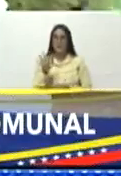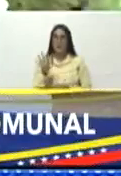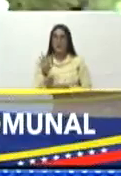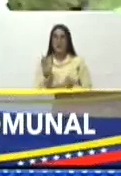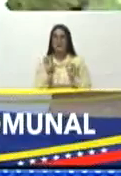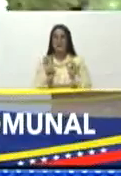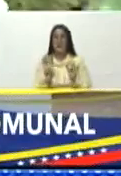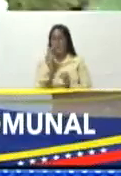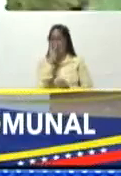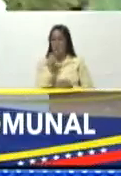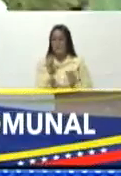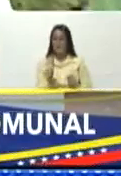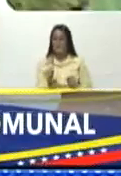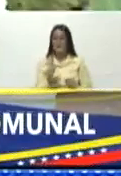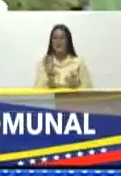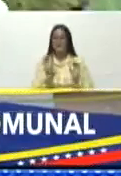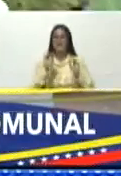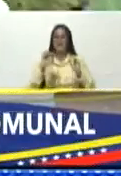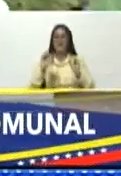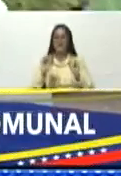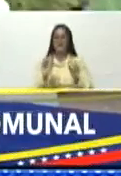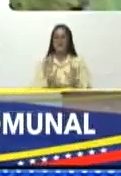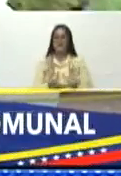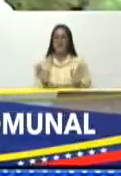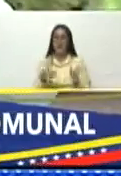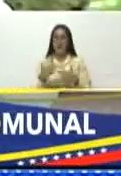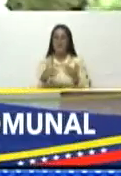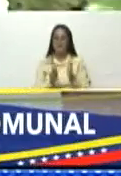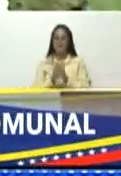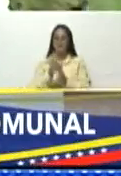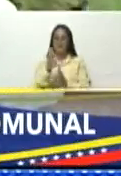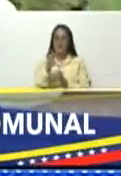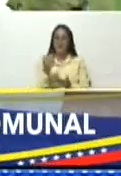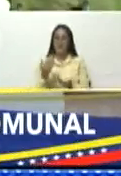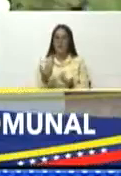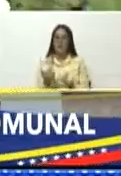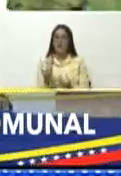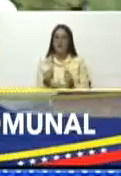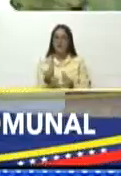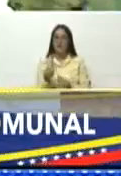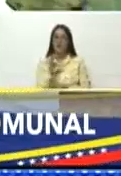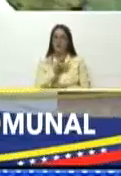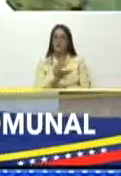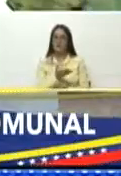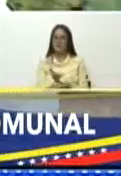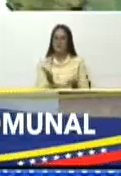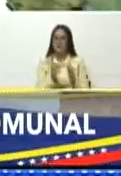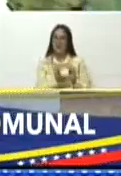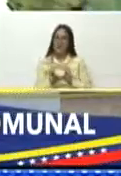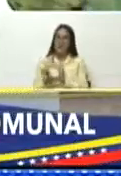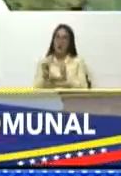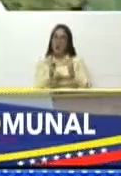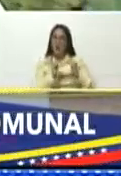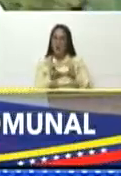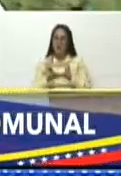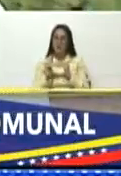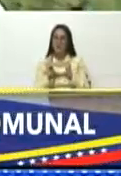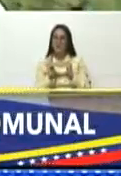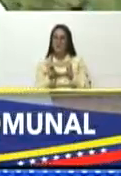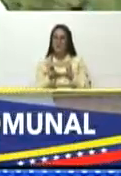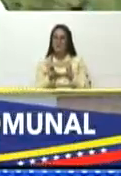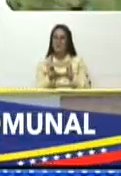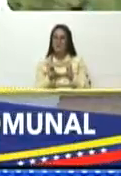cero. Y tenemos que superar la pobreza. Y tenemos que construir una sociedad de iguales. De